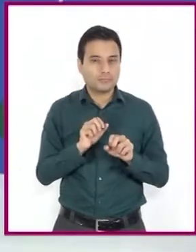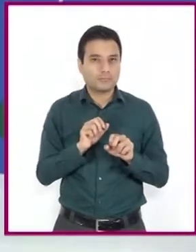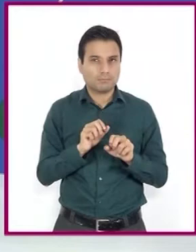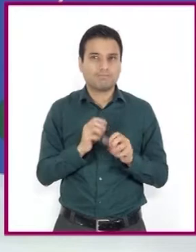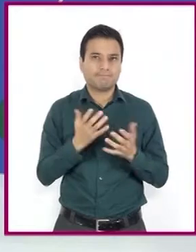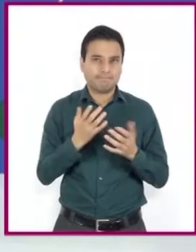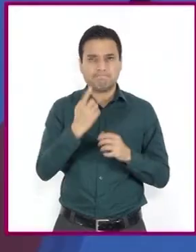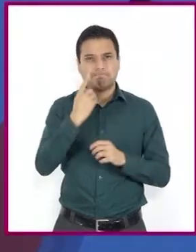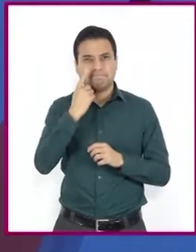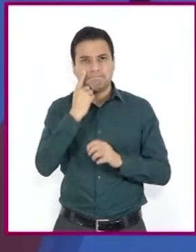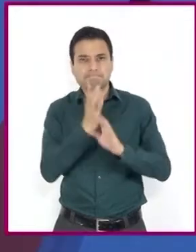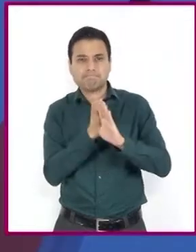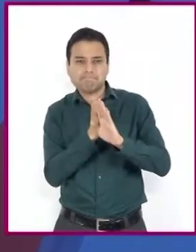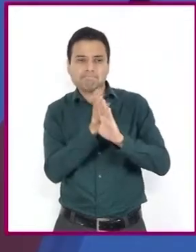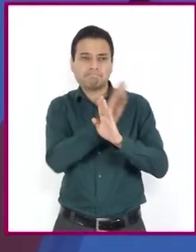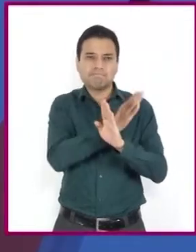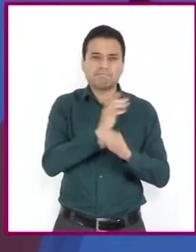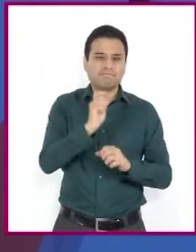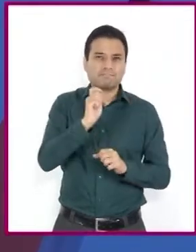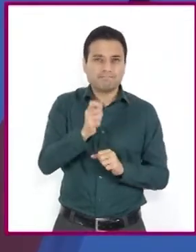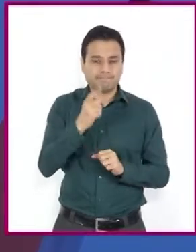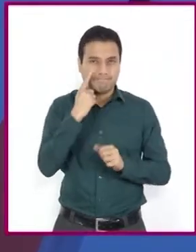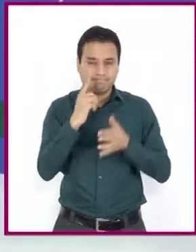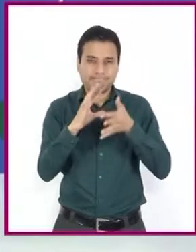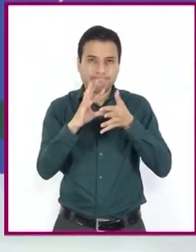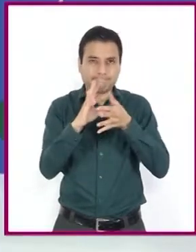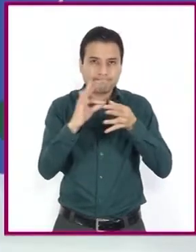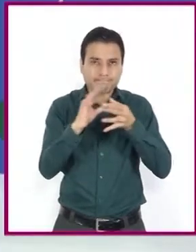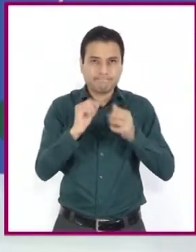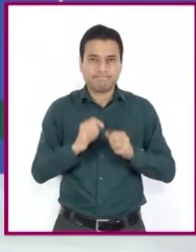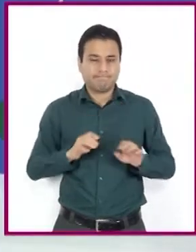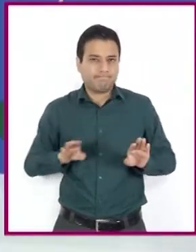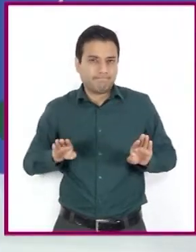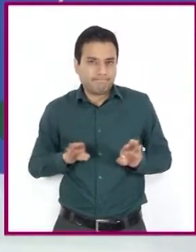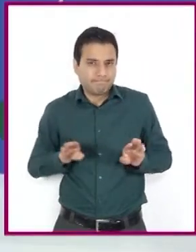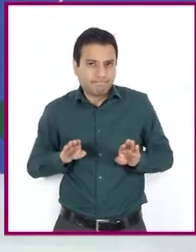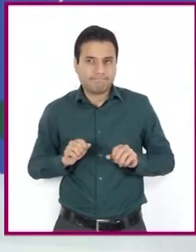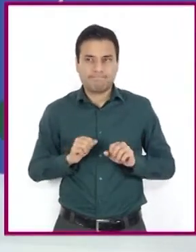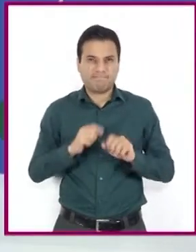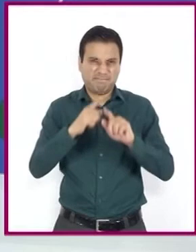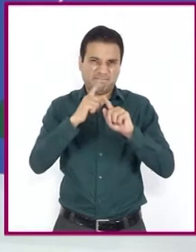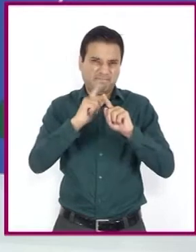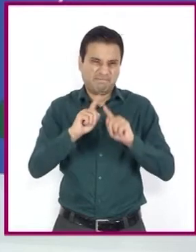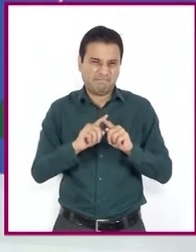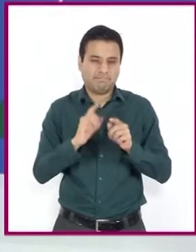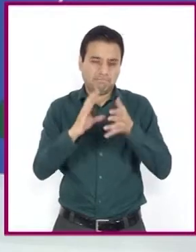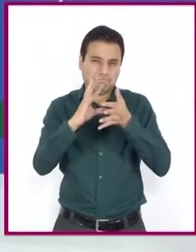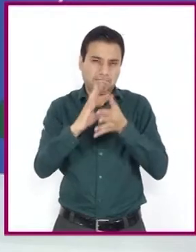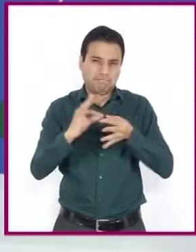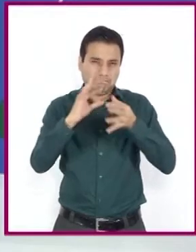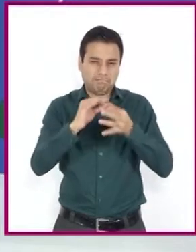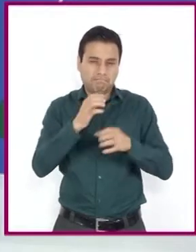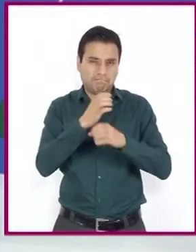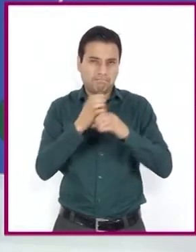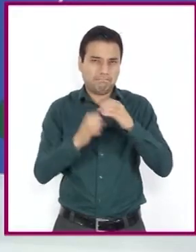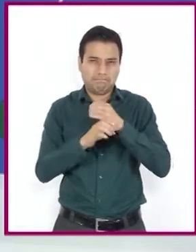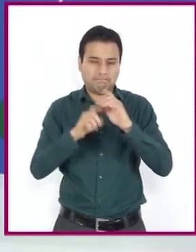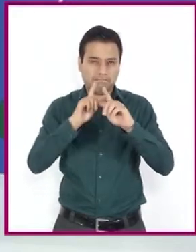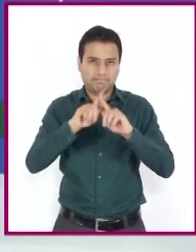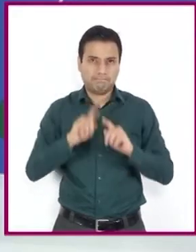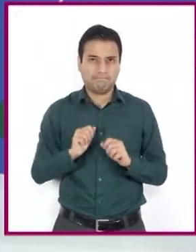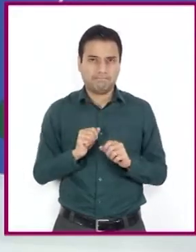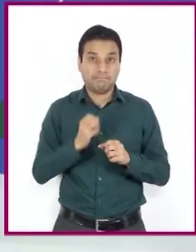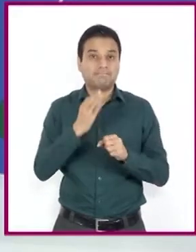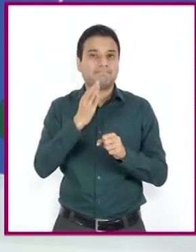algunos antecedentes, suelen colocarse descripciones, narraciones o explicaciones. Es el momento